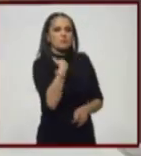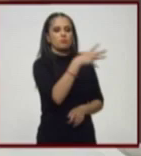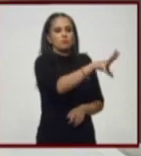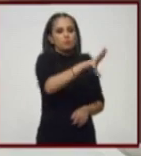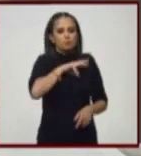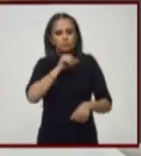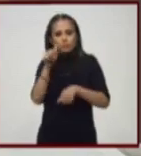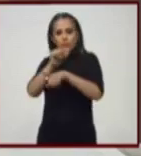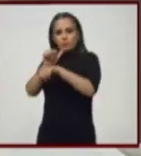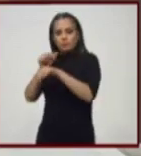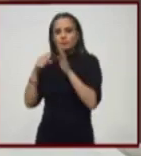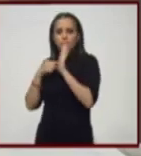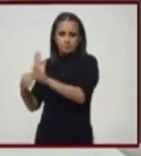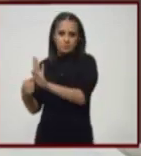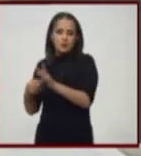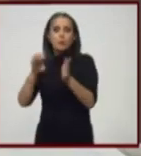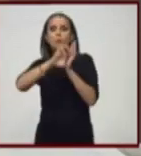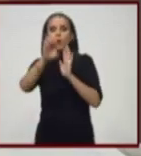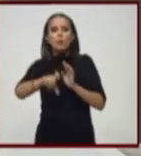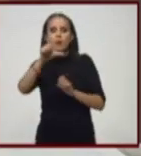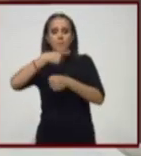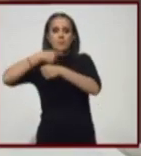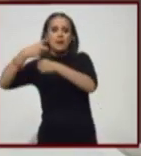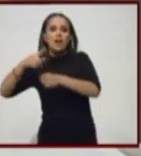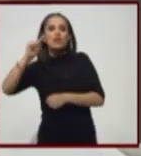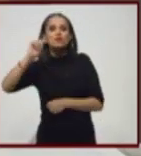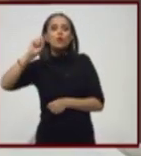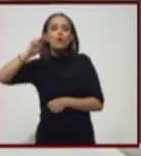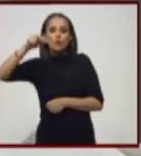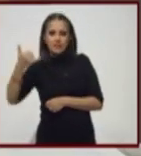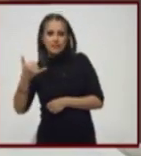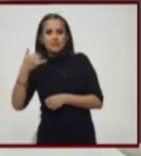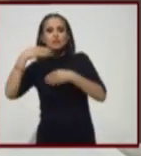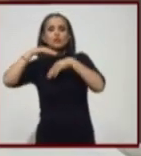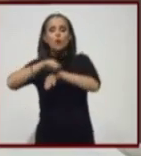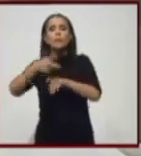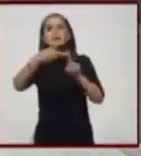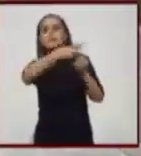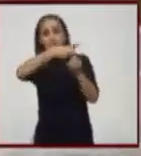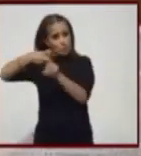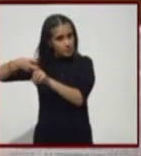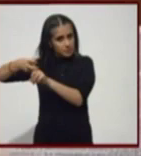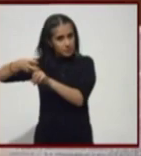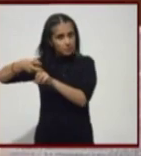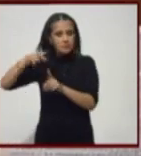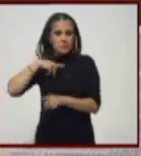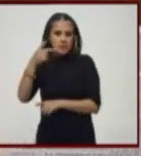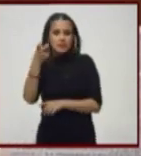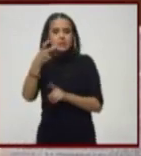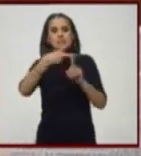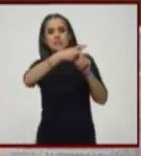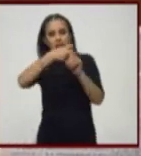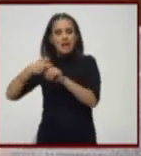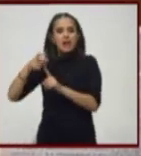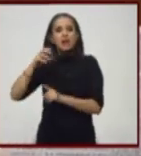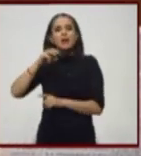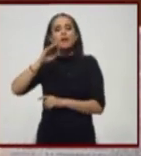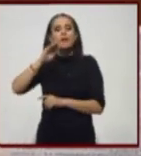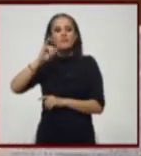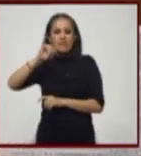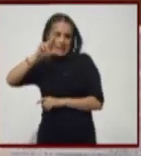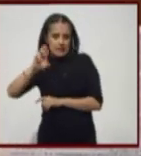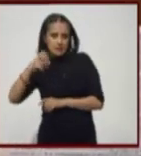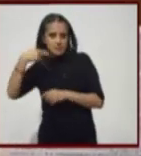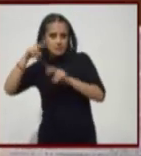pongo siempre el ejemplo cuando me invita a todas mis cosas en una película sobre el secuestro colectivo preguntarte como menos fire yo digo